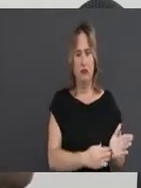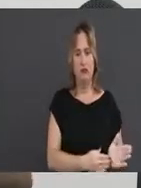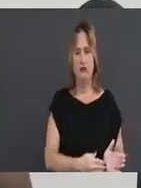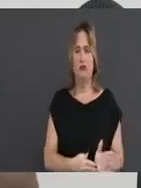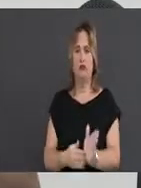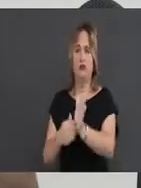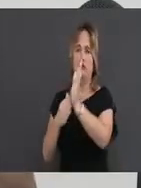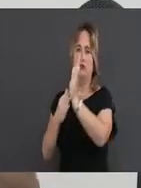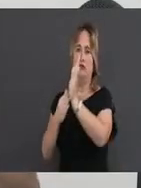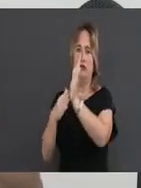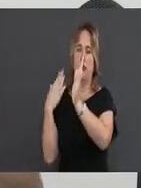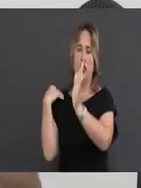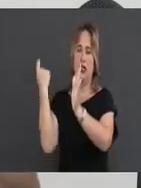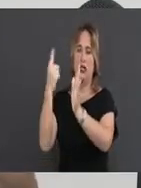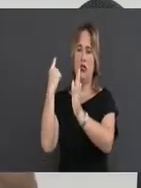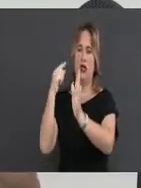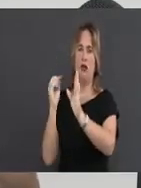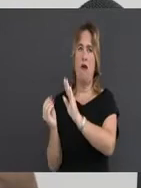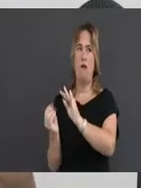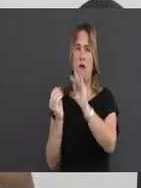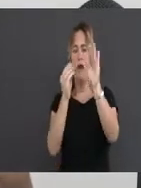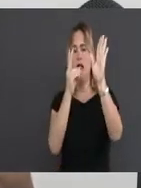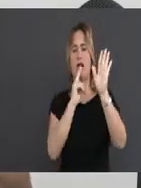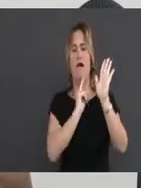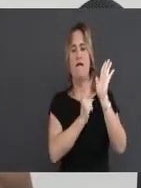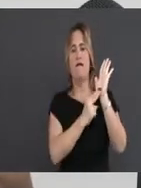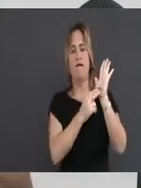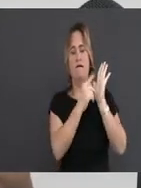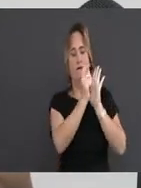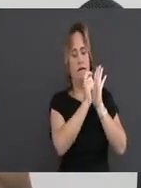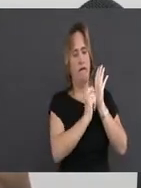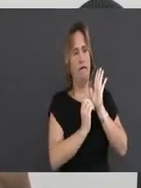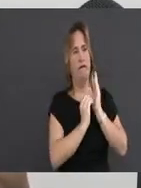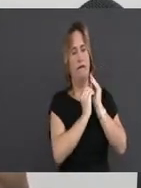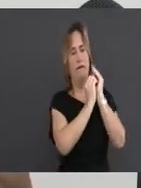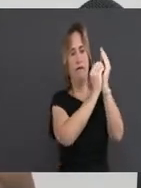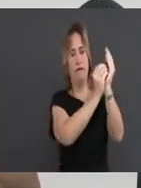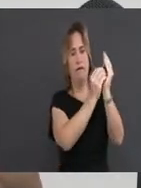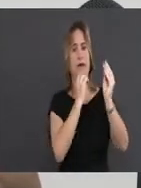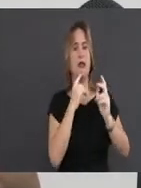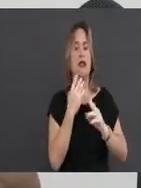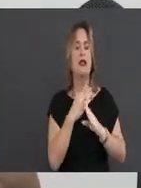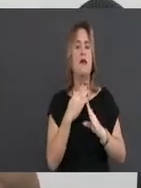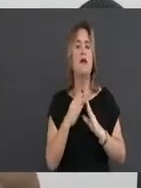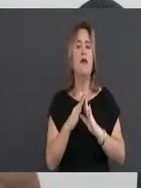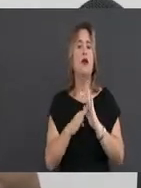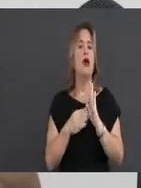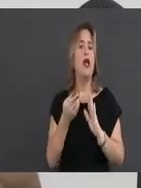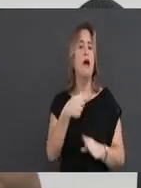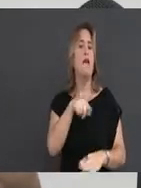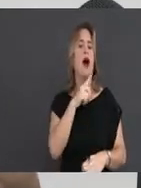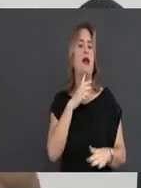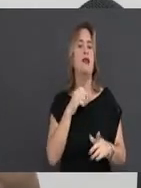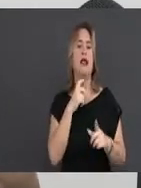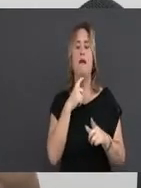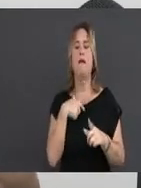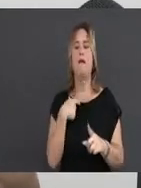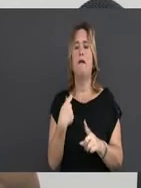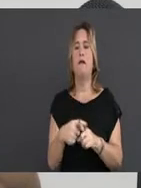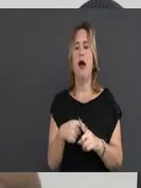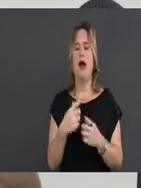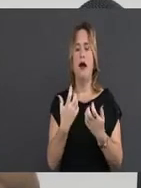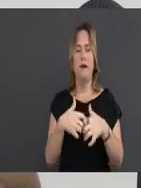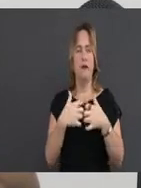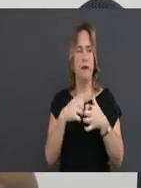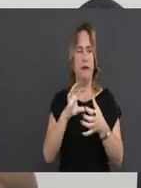trasladados a nuestra dirección nacional. Desde el programa anterior incrementamos la extracción de la planta